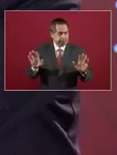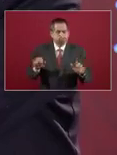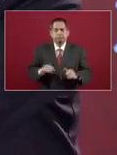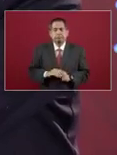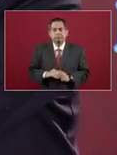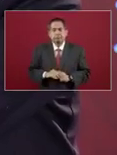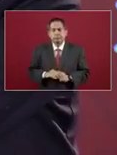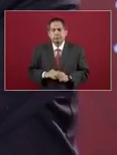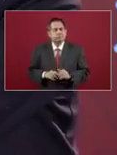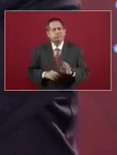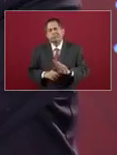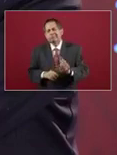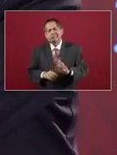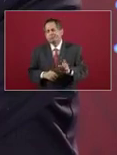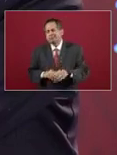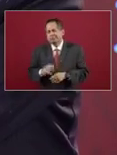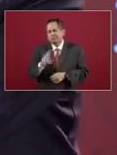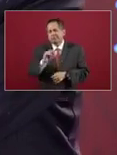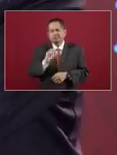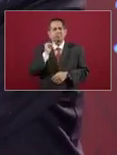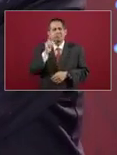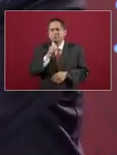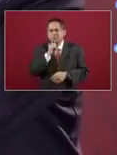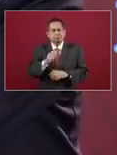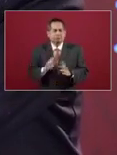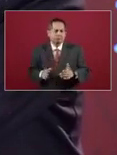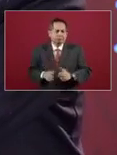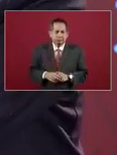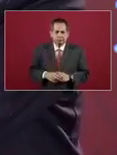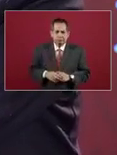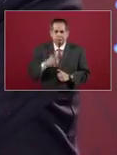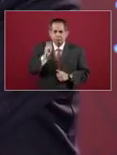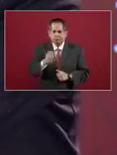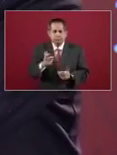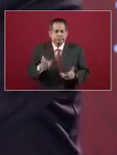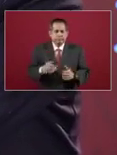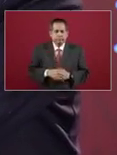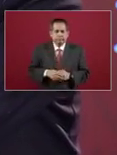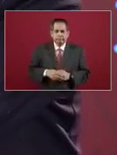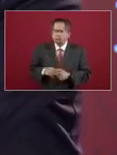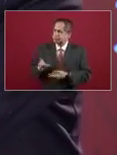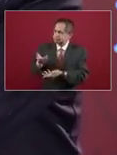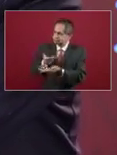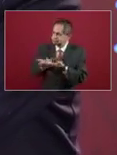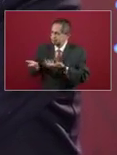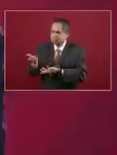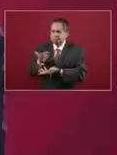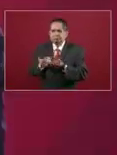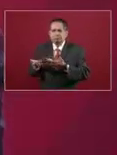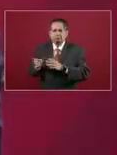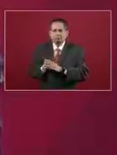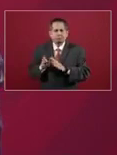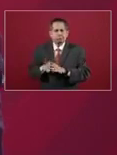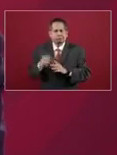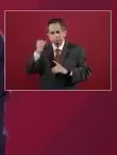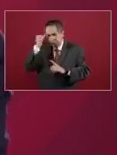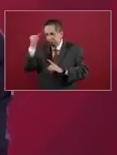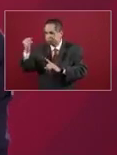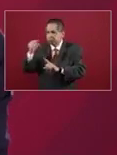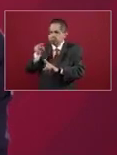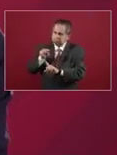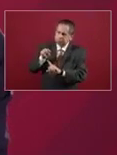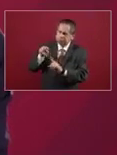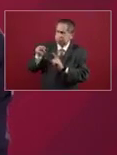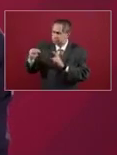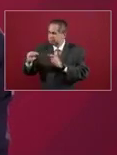No hay nada en particular, pues es intercambiar puntos de vista